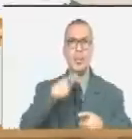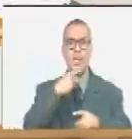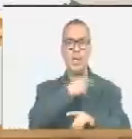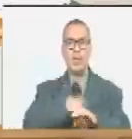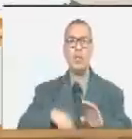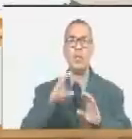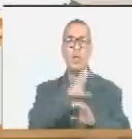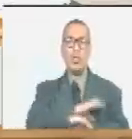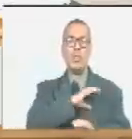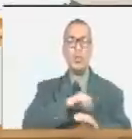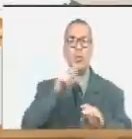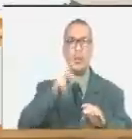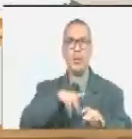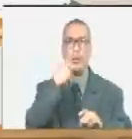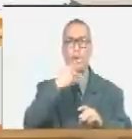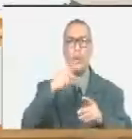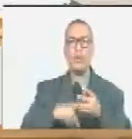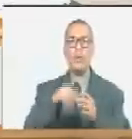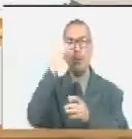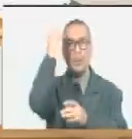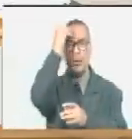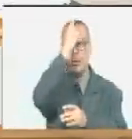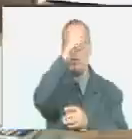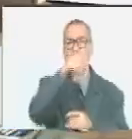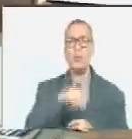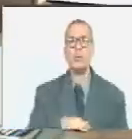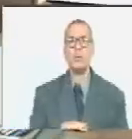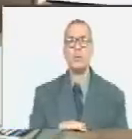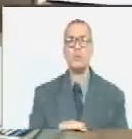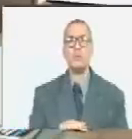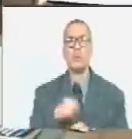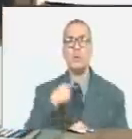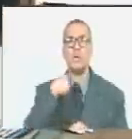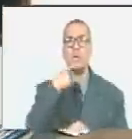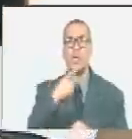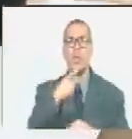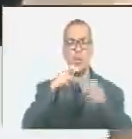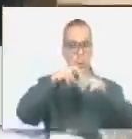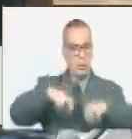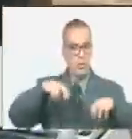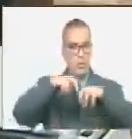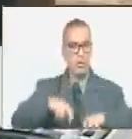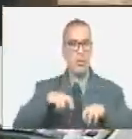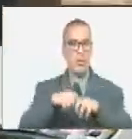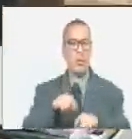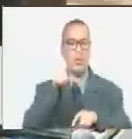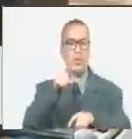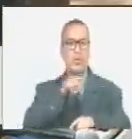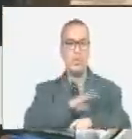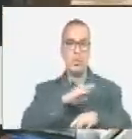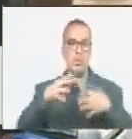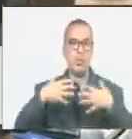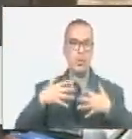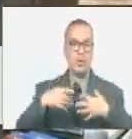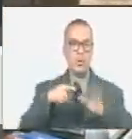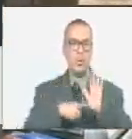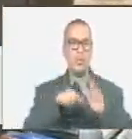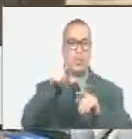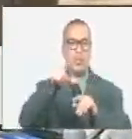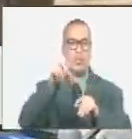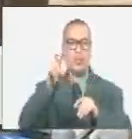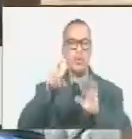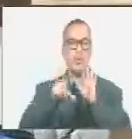presidente de la Comisión de Política Interior, Diosdado Cabello Rondón, para que sean revisados con la misma celeridad con la que trajimos esta